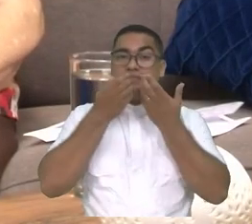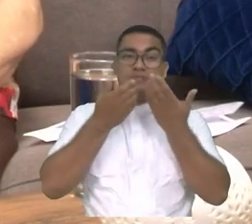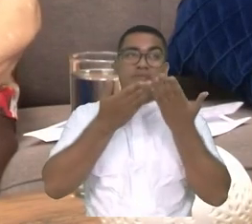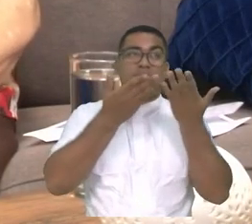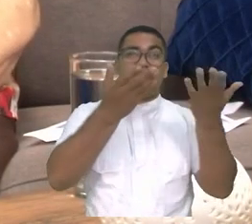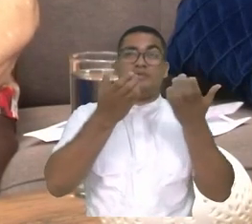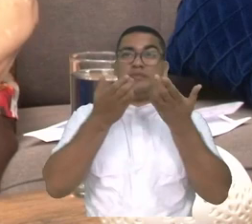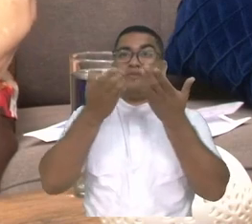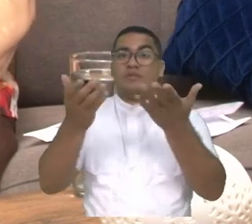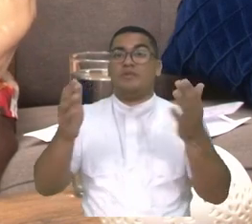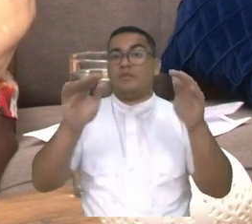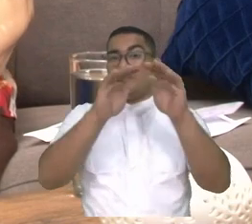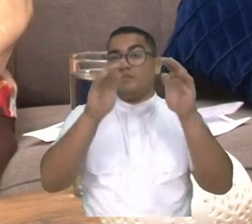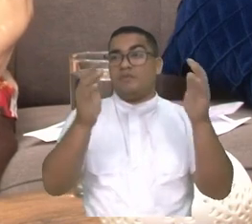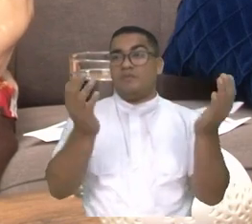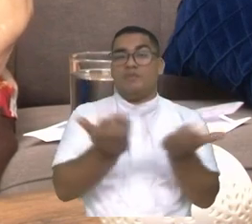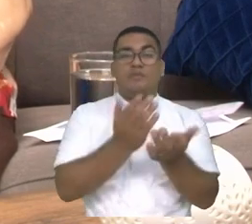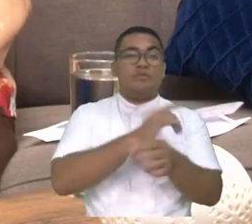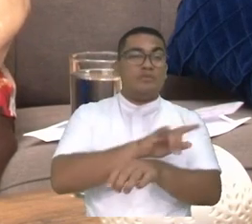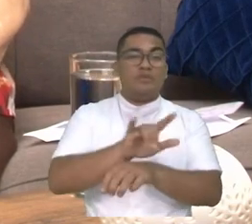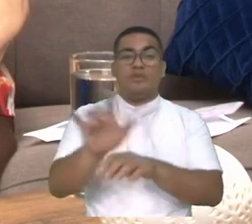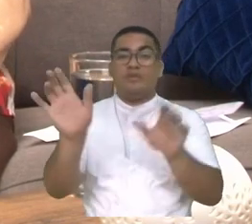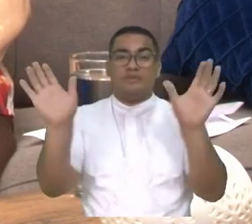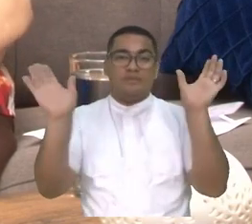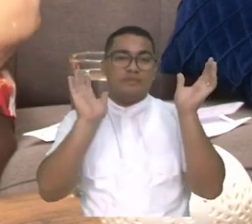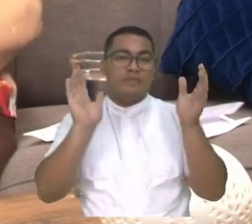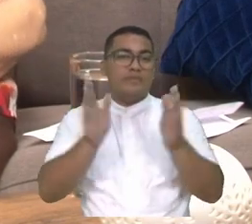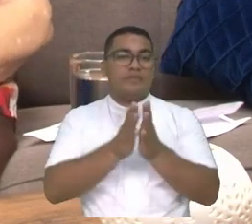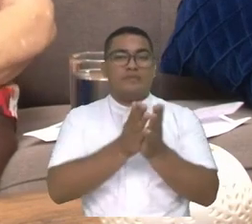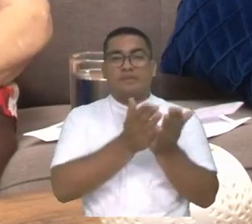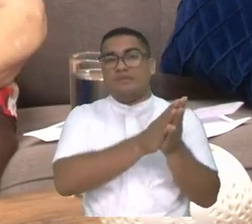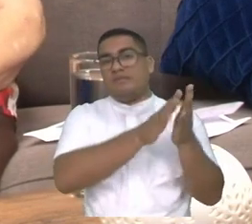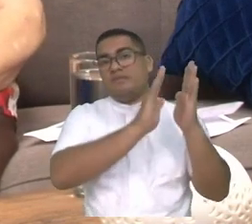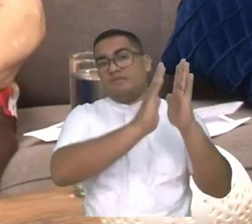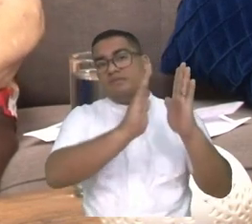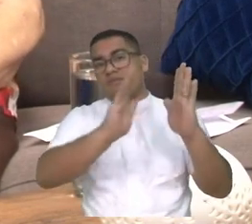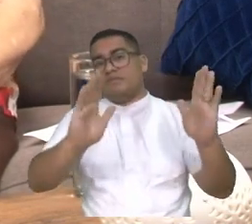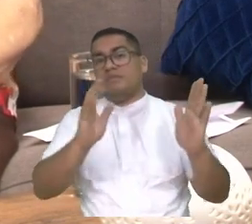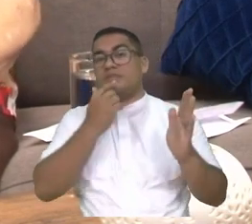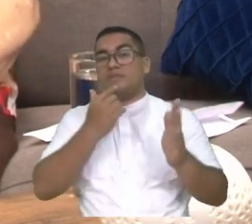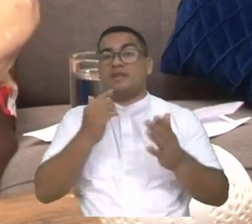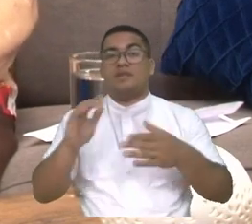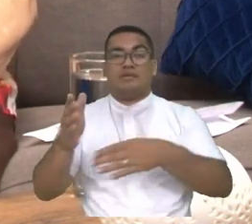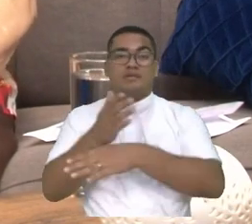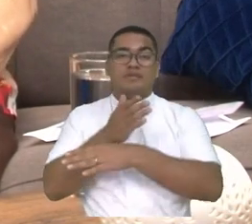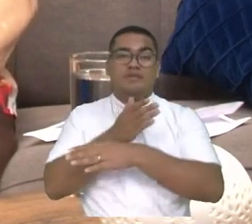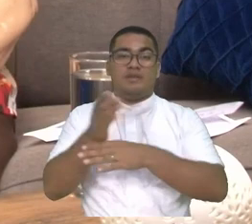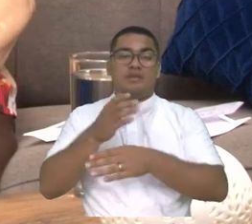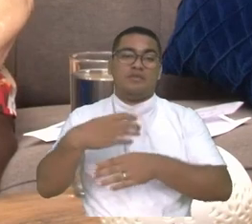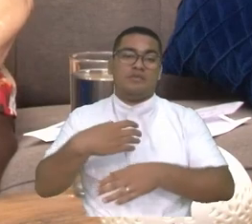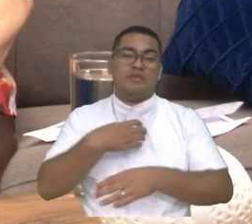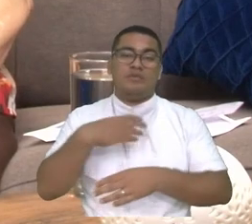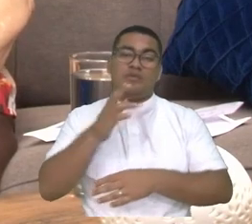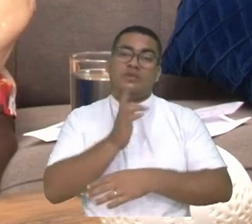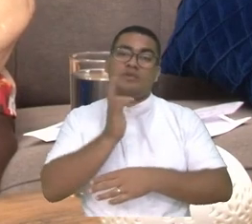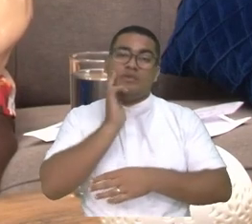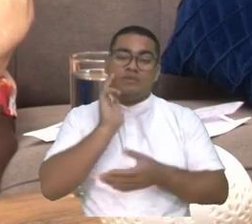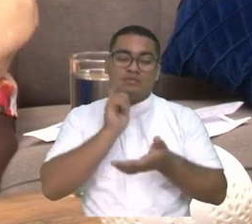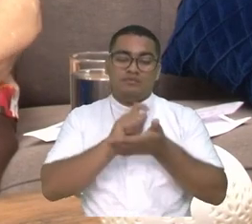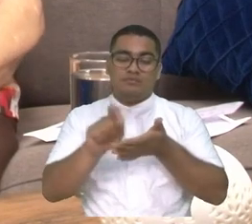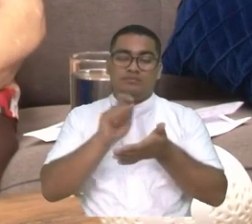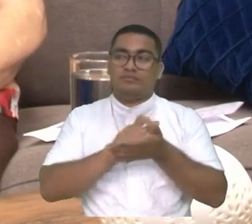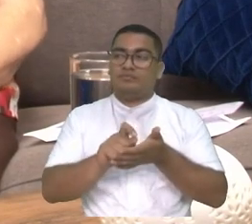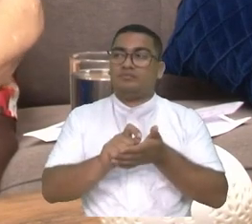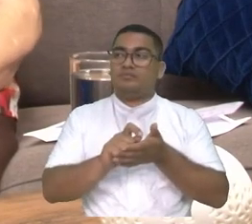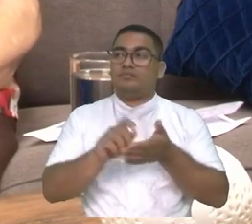en busca, en los mercados, en las bibliotecas, de todas las obras que habían sido publicadas